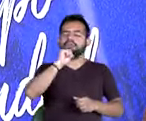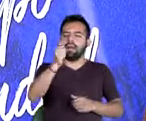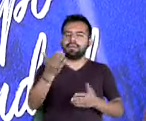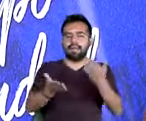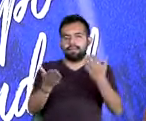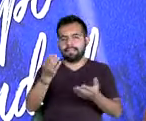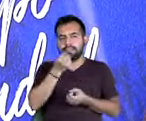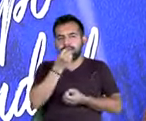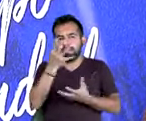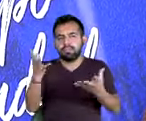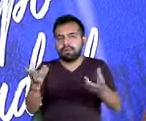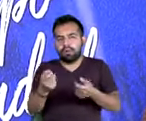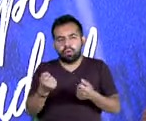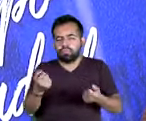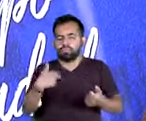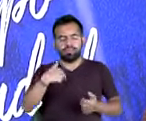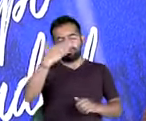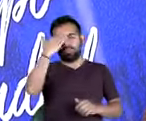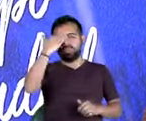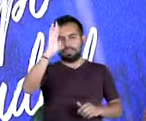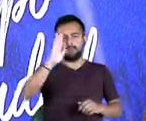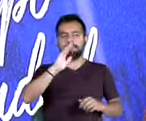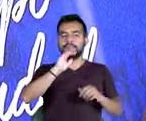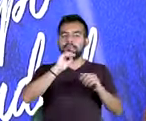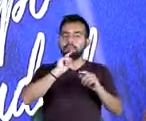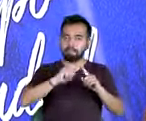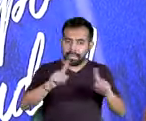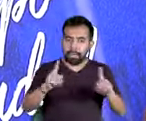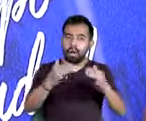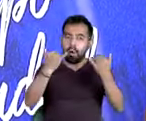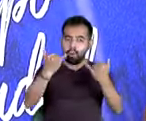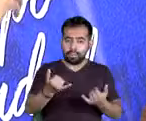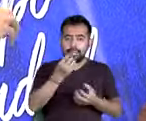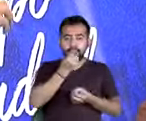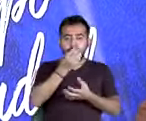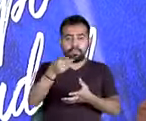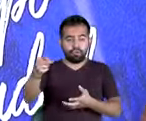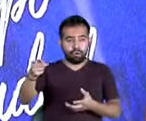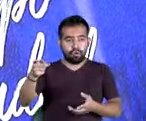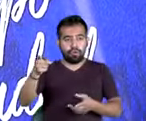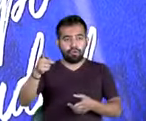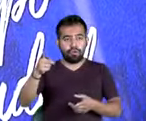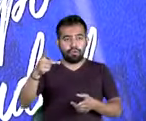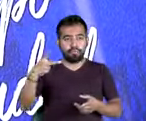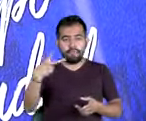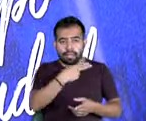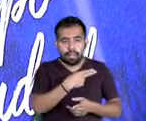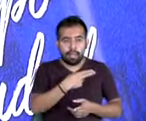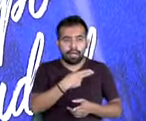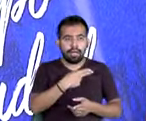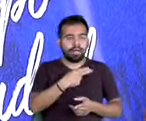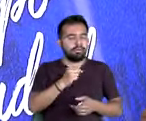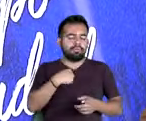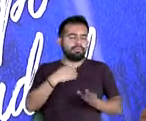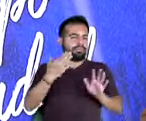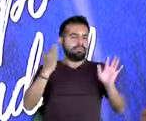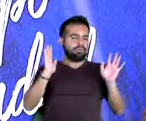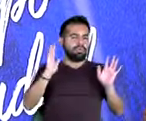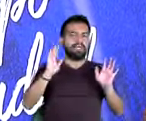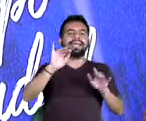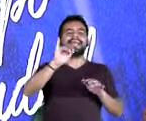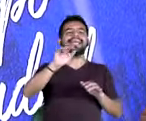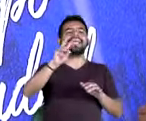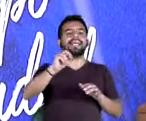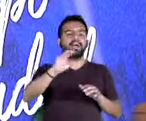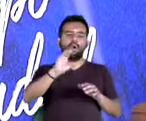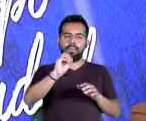que no responda a la realidad. Pero en este momento, si usted me pregunta si la información es falsa o es incompleta, yo le digo es incompleta. Después